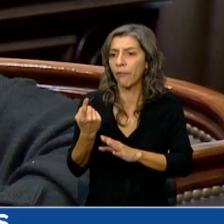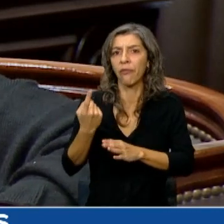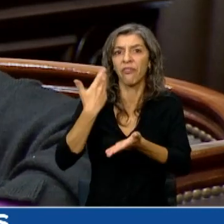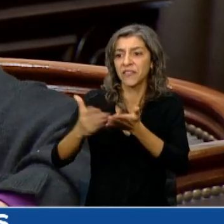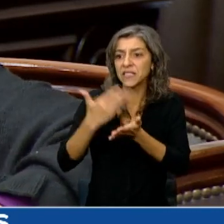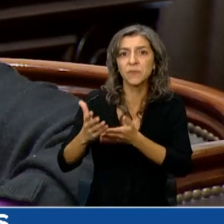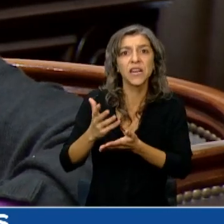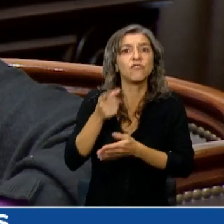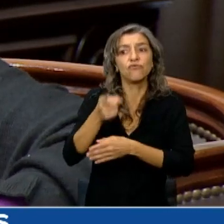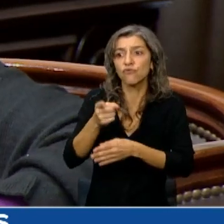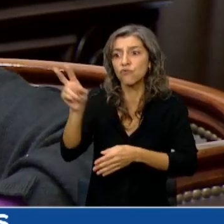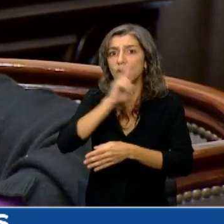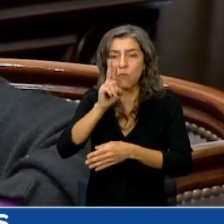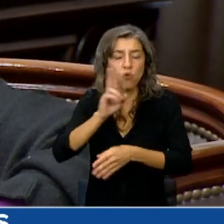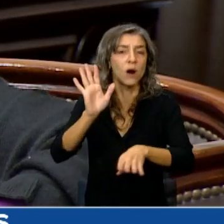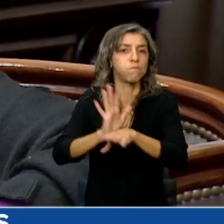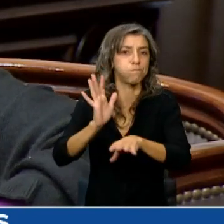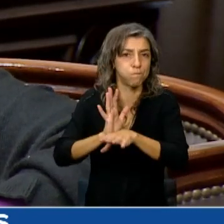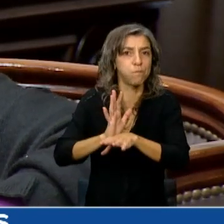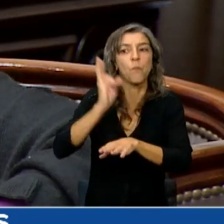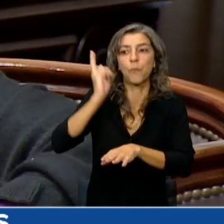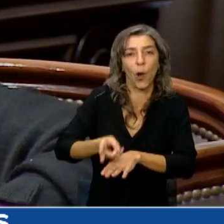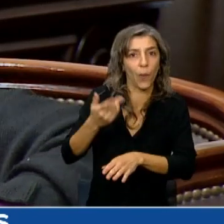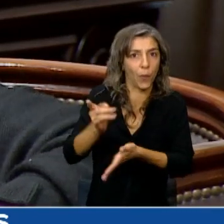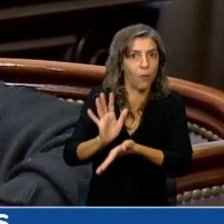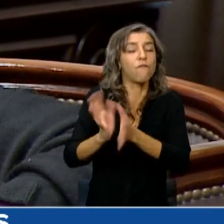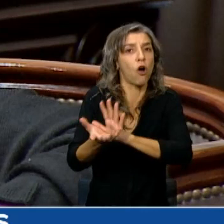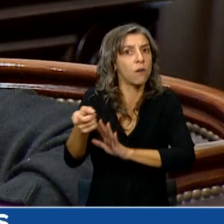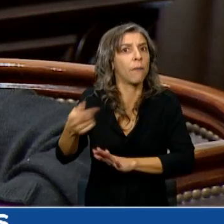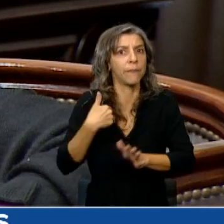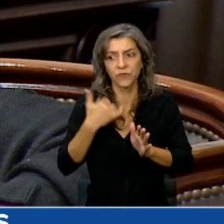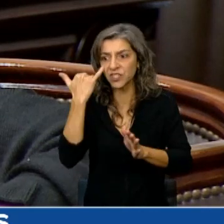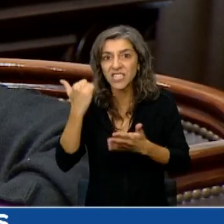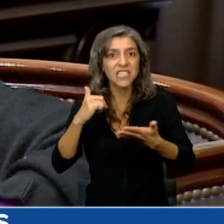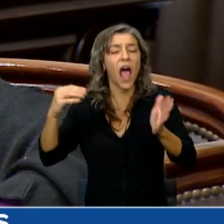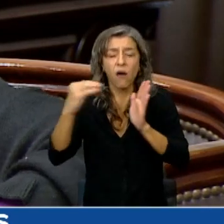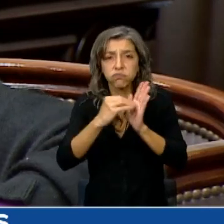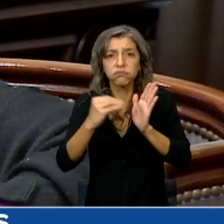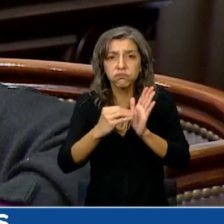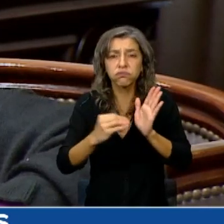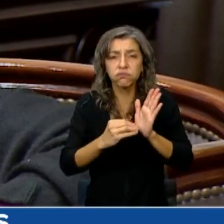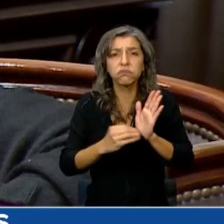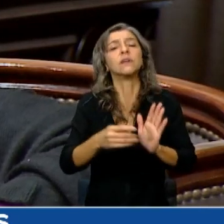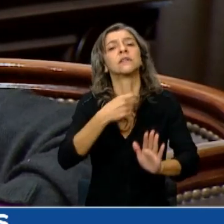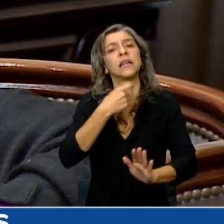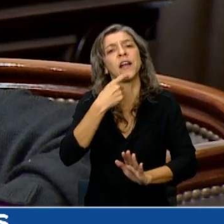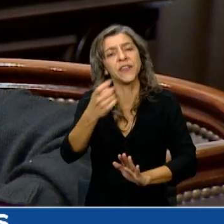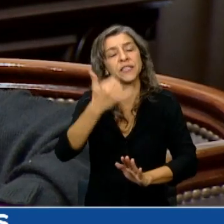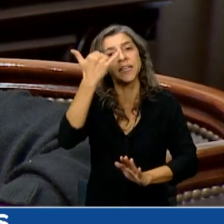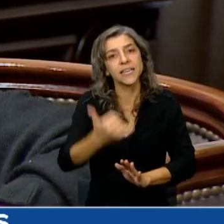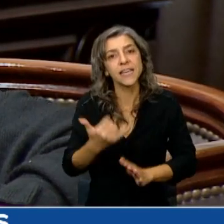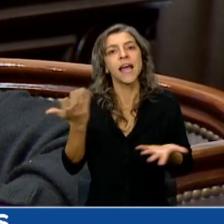Belén do Pará, que tiene rango. O sea que sí, ha habido y hay un